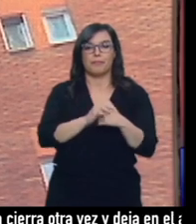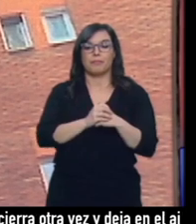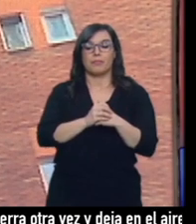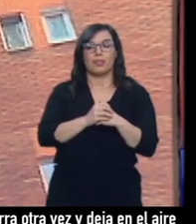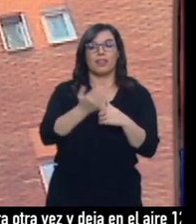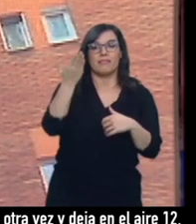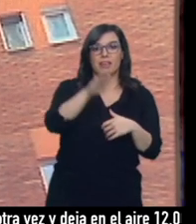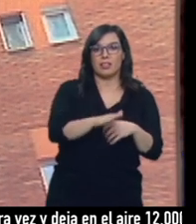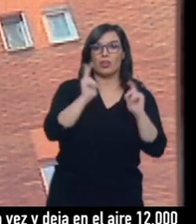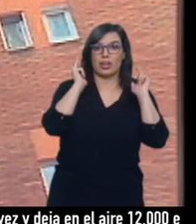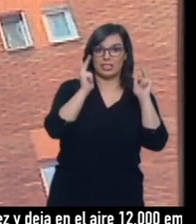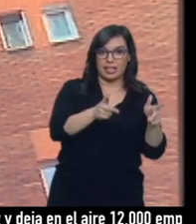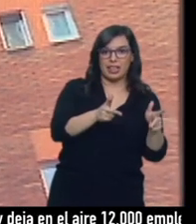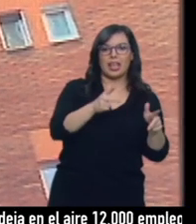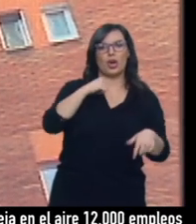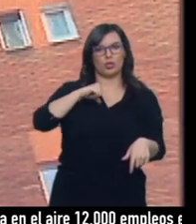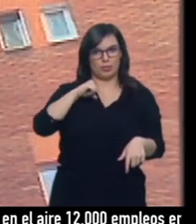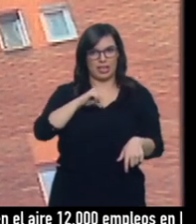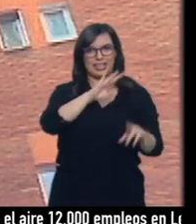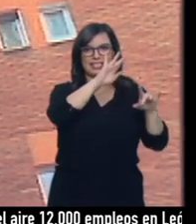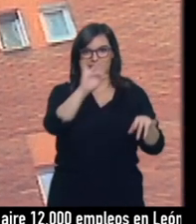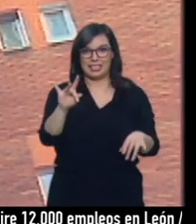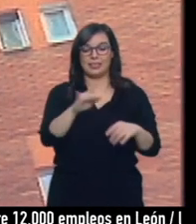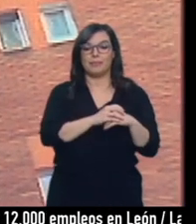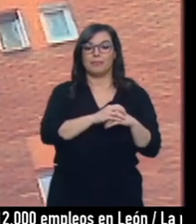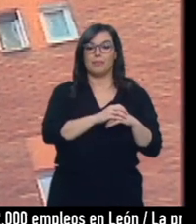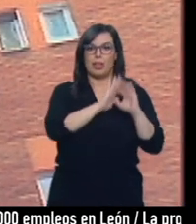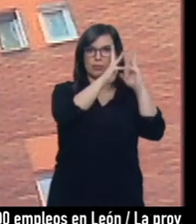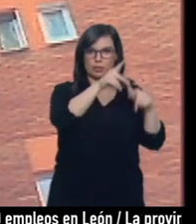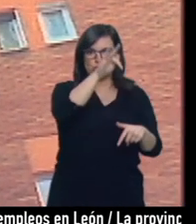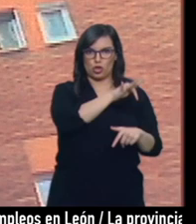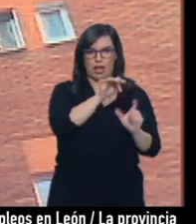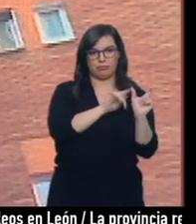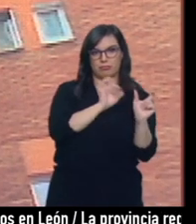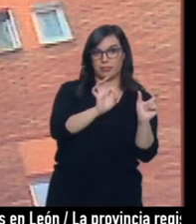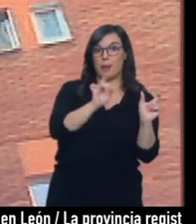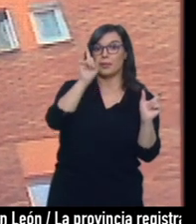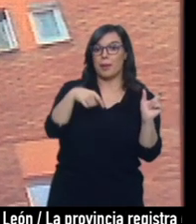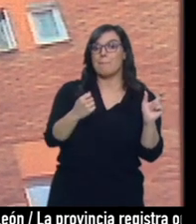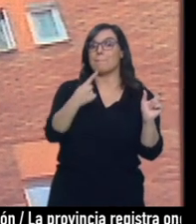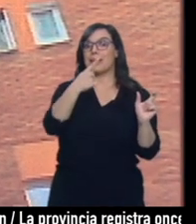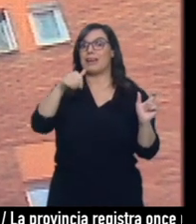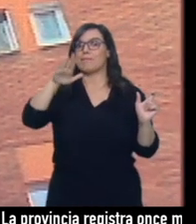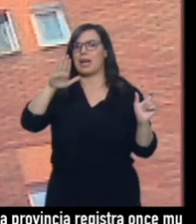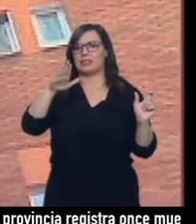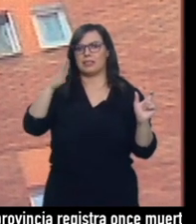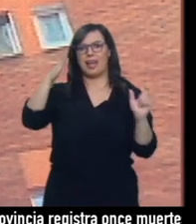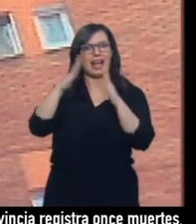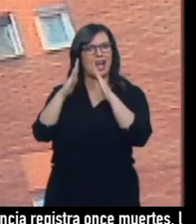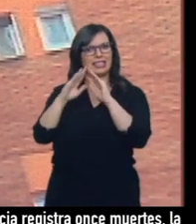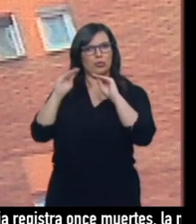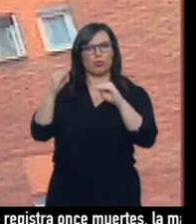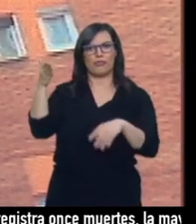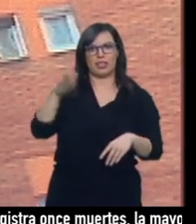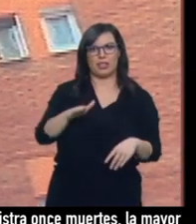Fallecimientos en residencias de mayores y en los hospitales. Pero a esa cifra tenemos que sumar también los más de 1.000 que han fallecido en sus hogares. Hoy